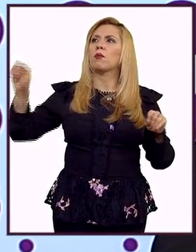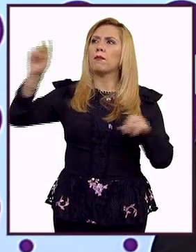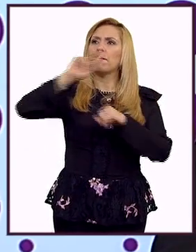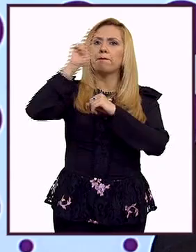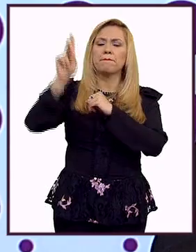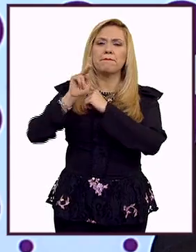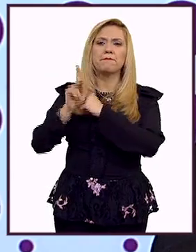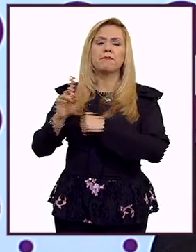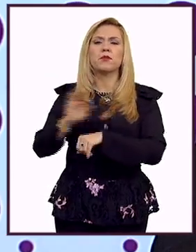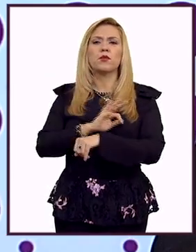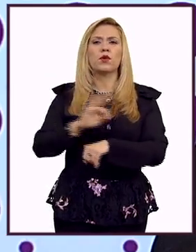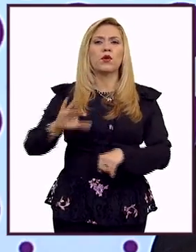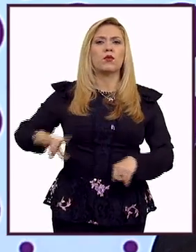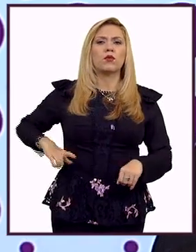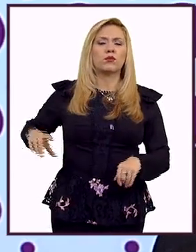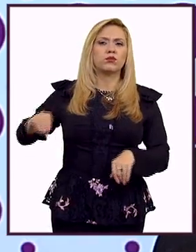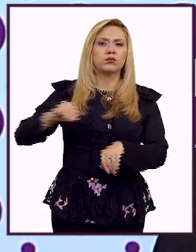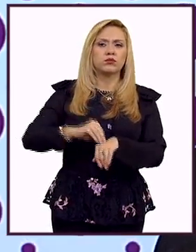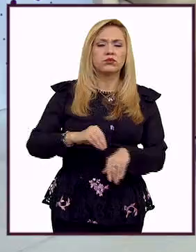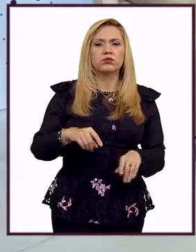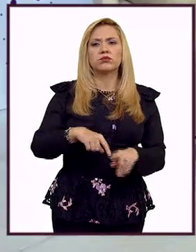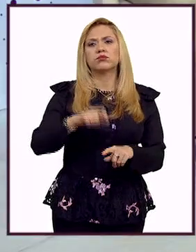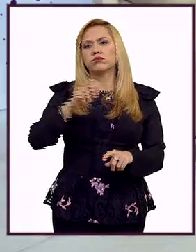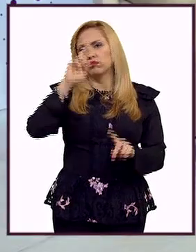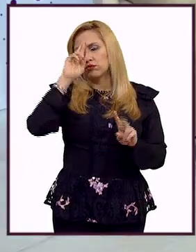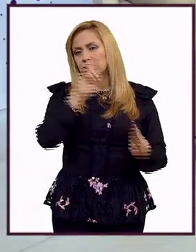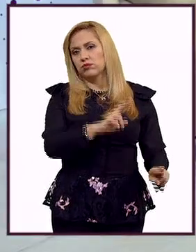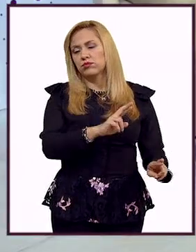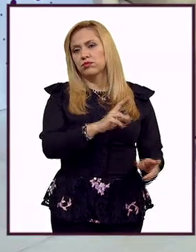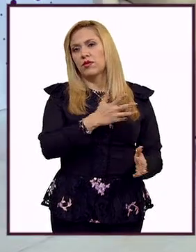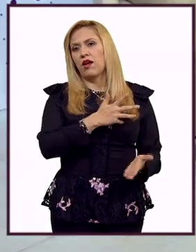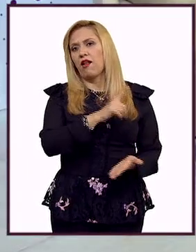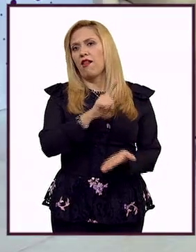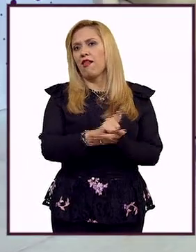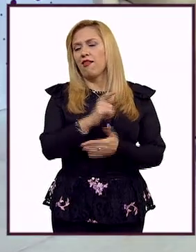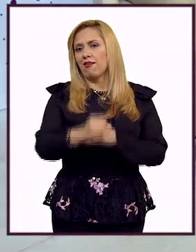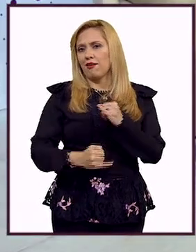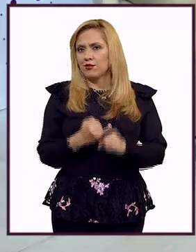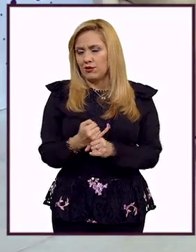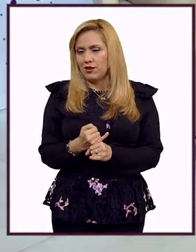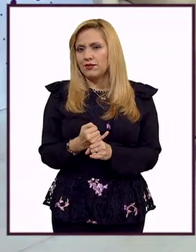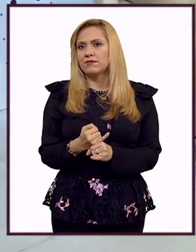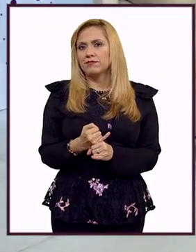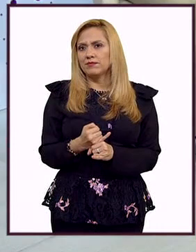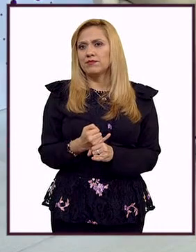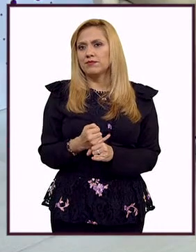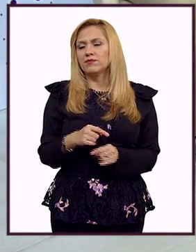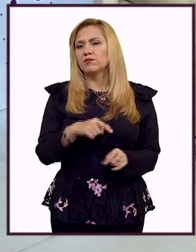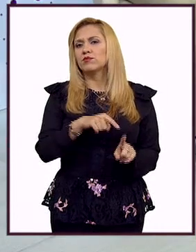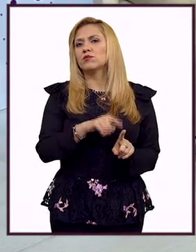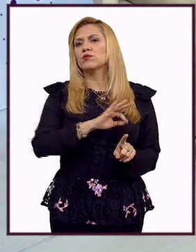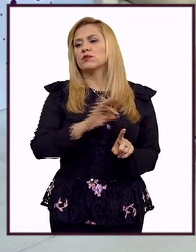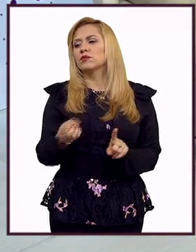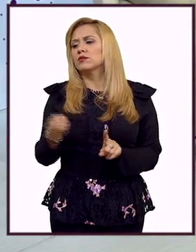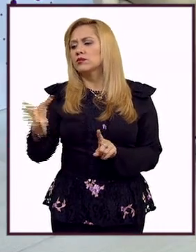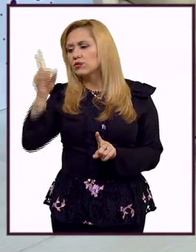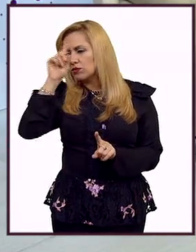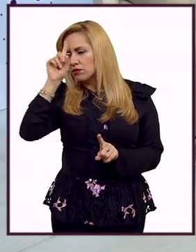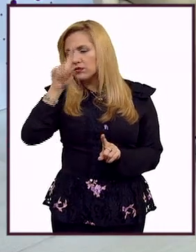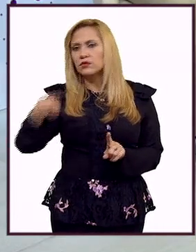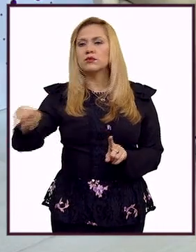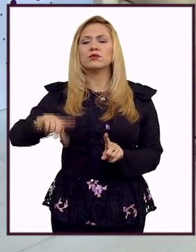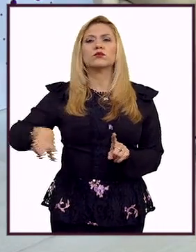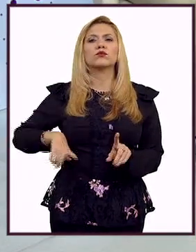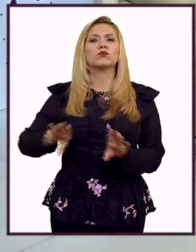en clave de este instrumento internacional de la declaración. Entonces, la declaración puede orientar discusiones de política pública, puede